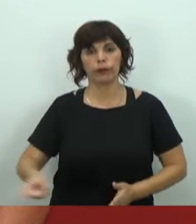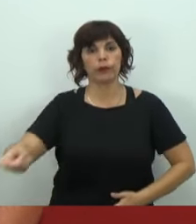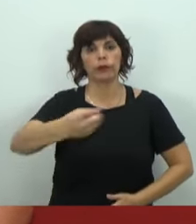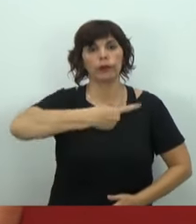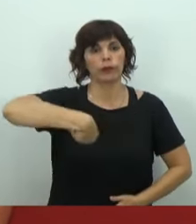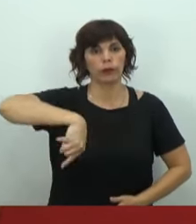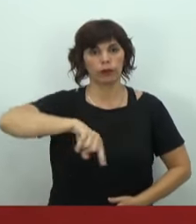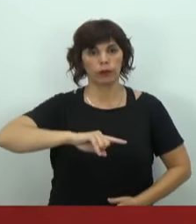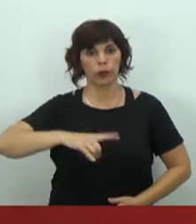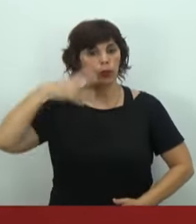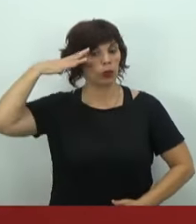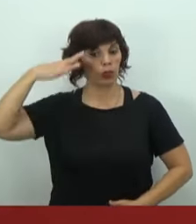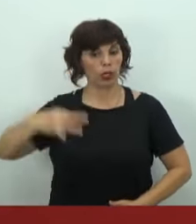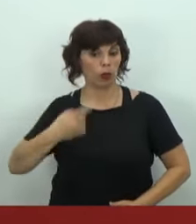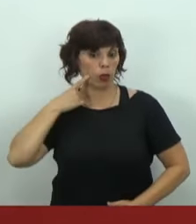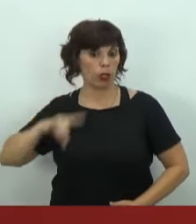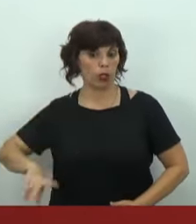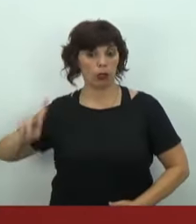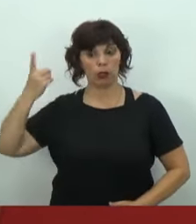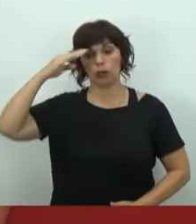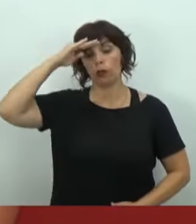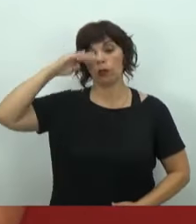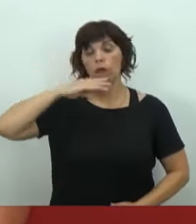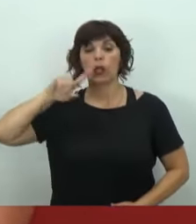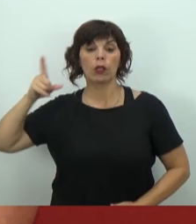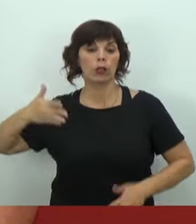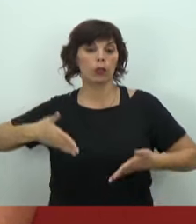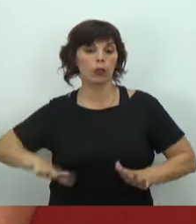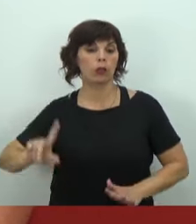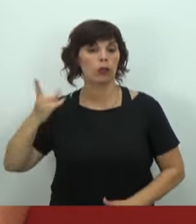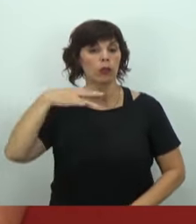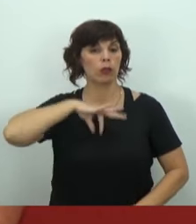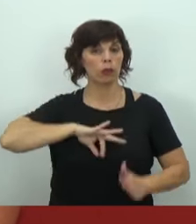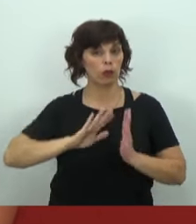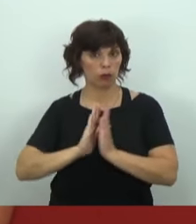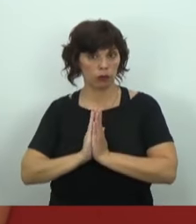Nosotros, como dije, creemos en Dios el Padre, Dios el Hijo y Dios el Espíritu Santo.